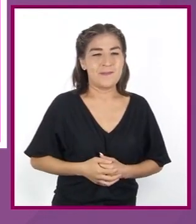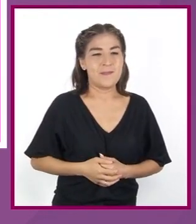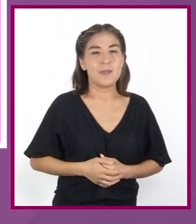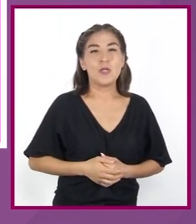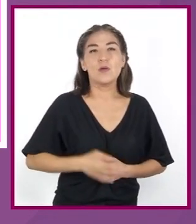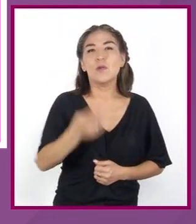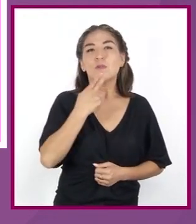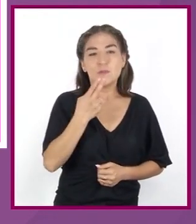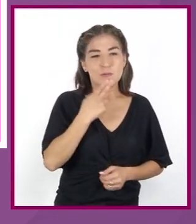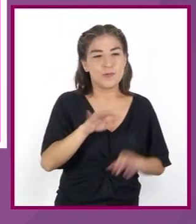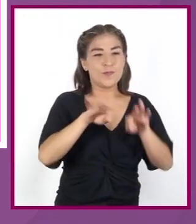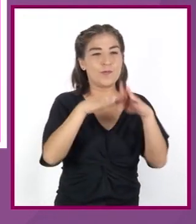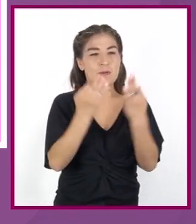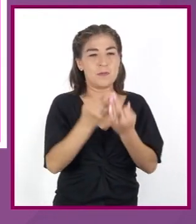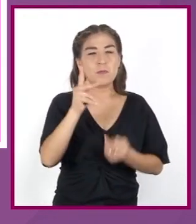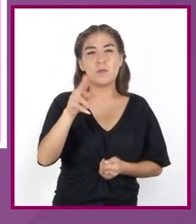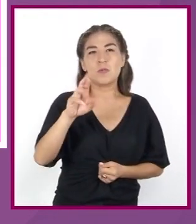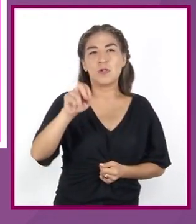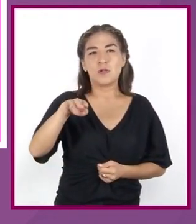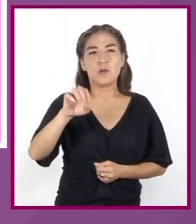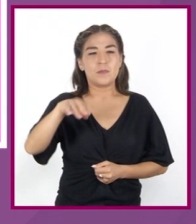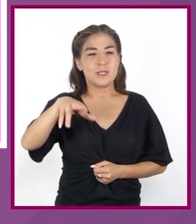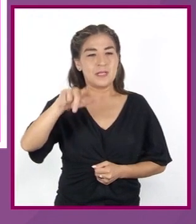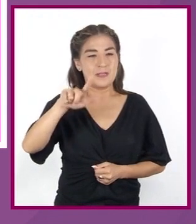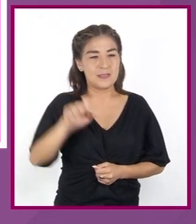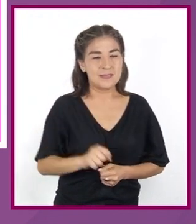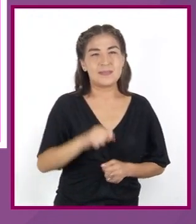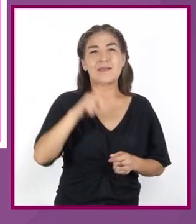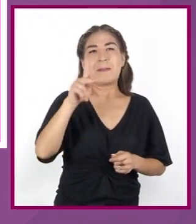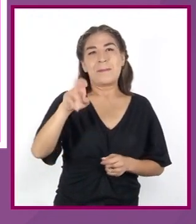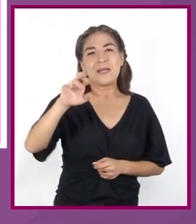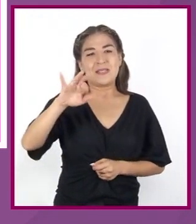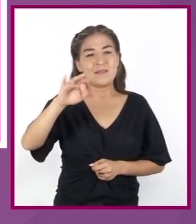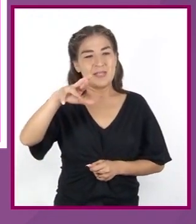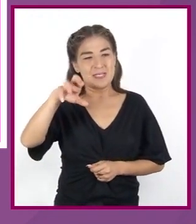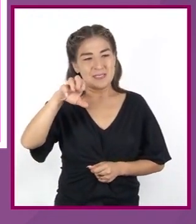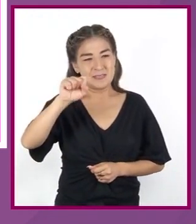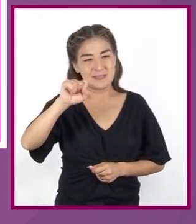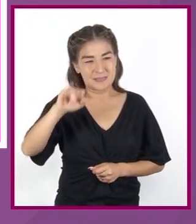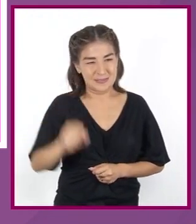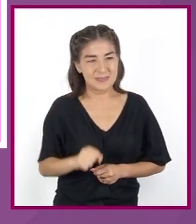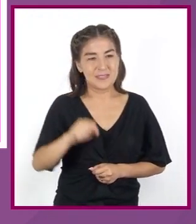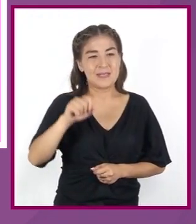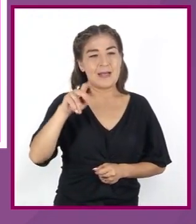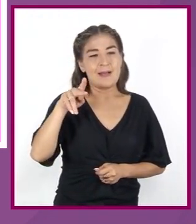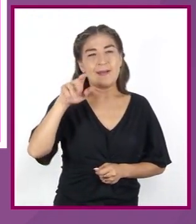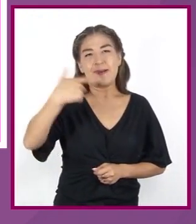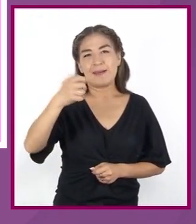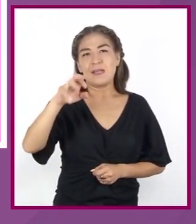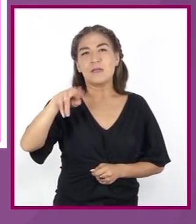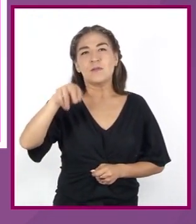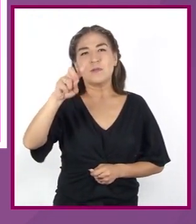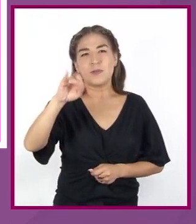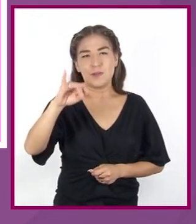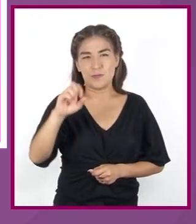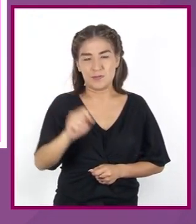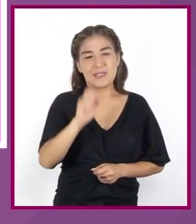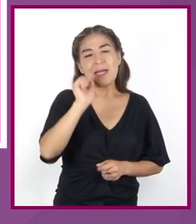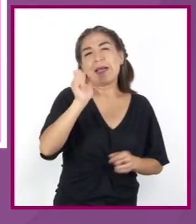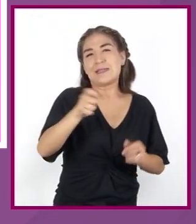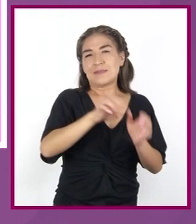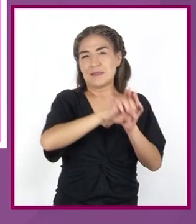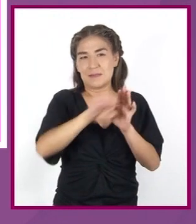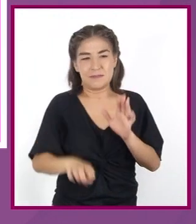Uso de formas pronominales, perífrasis verbales, participios y gerundios. Por ejemplo, en